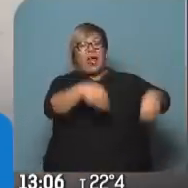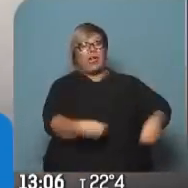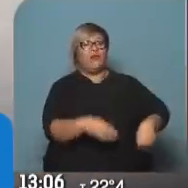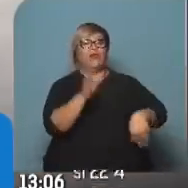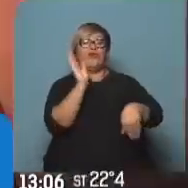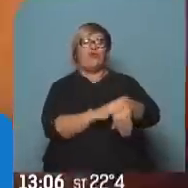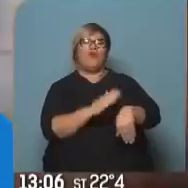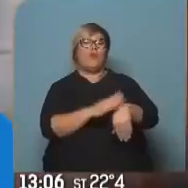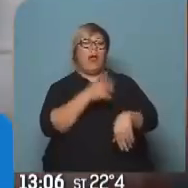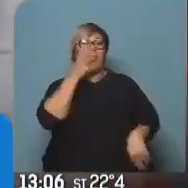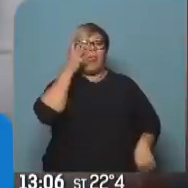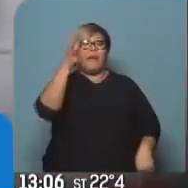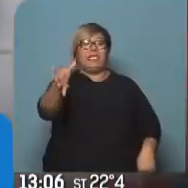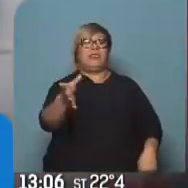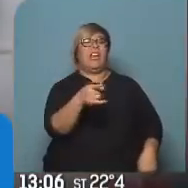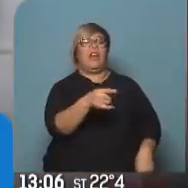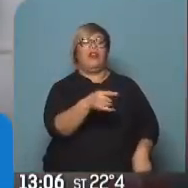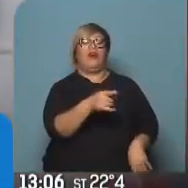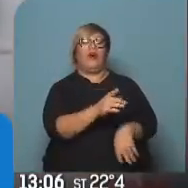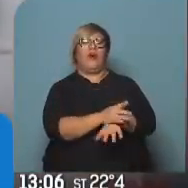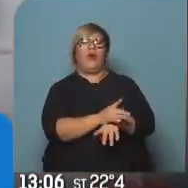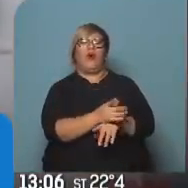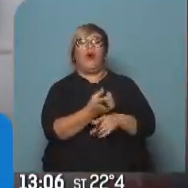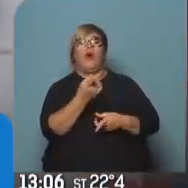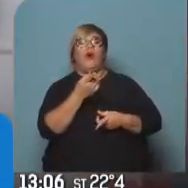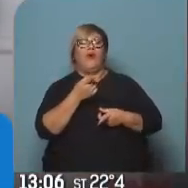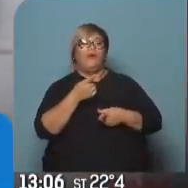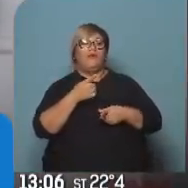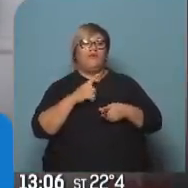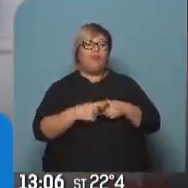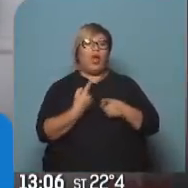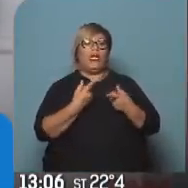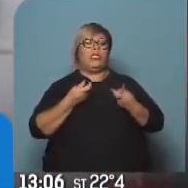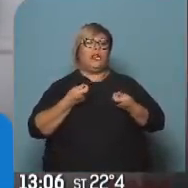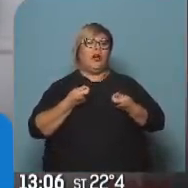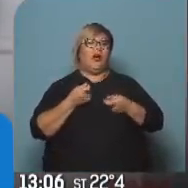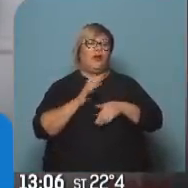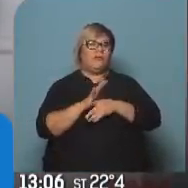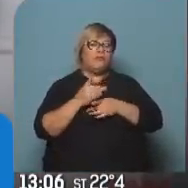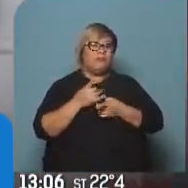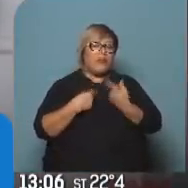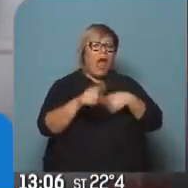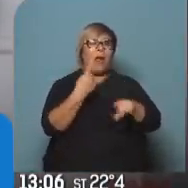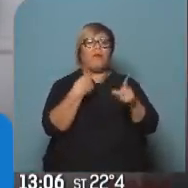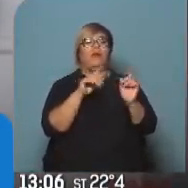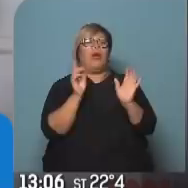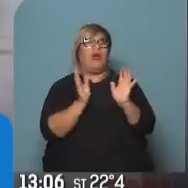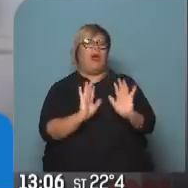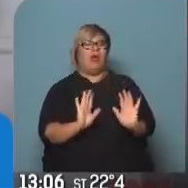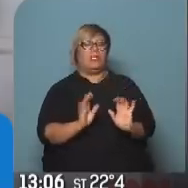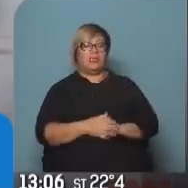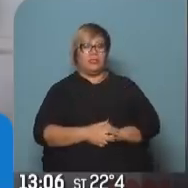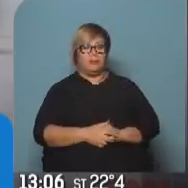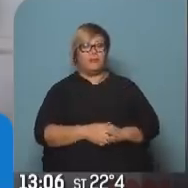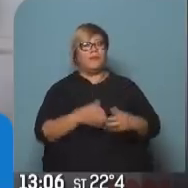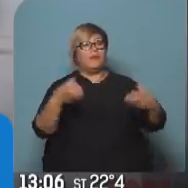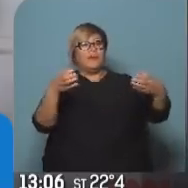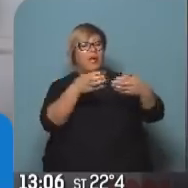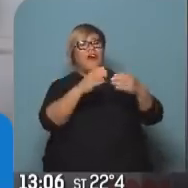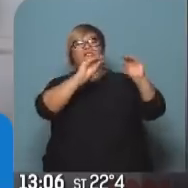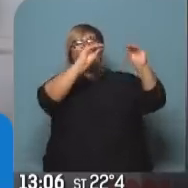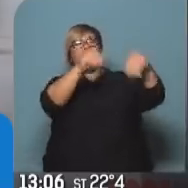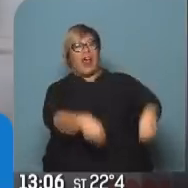burocracia. UNASUR ha fracasado. La mejor prueba de ello es que por su exceso